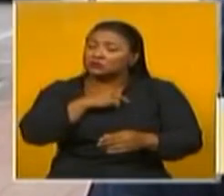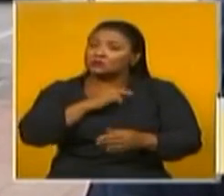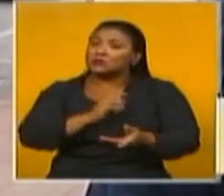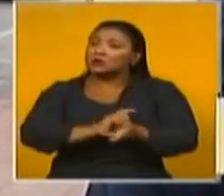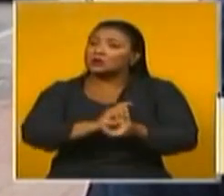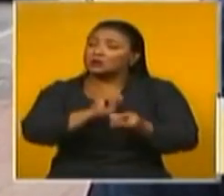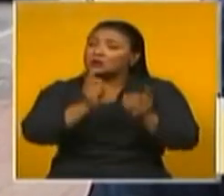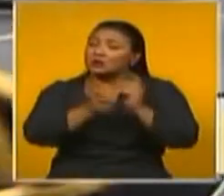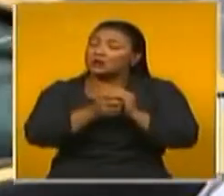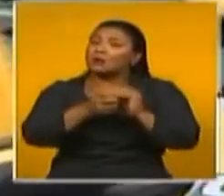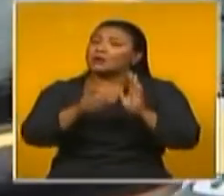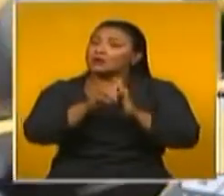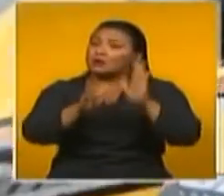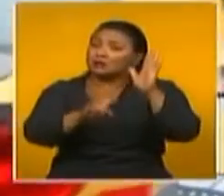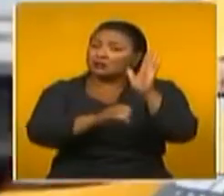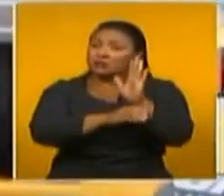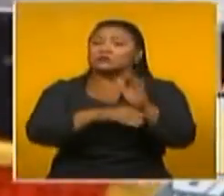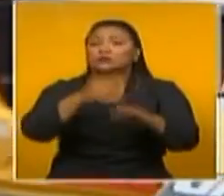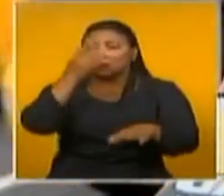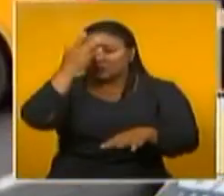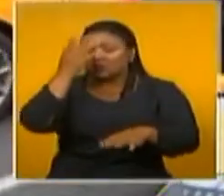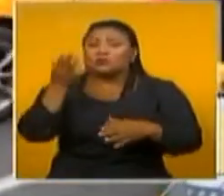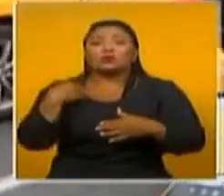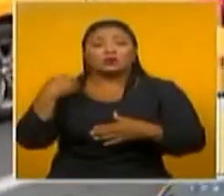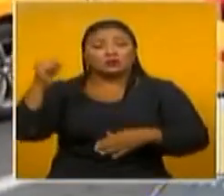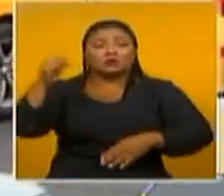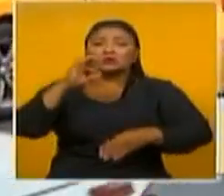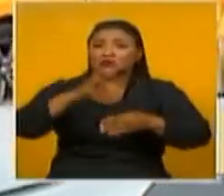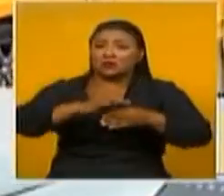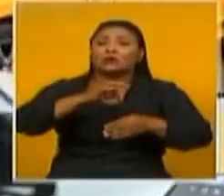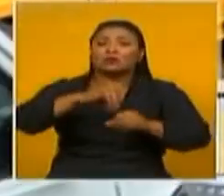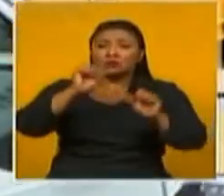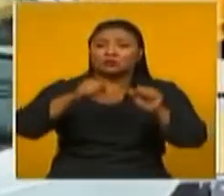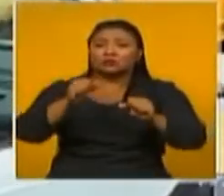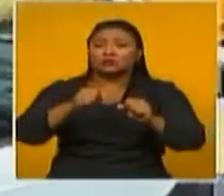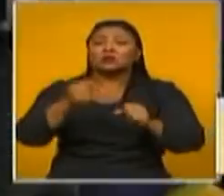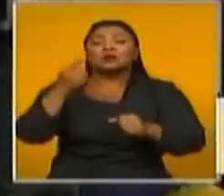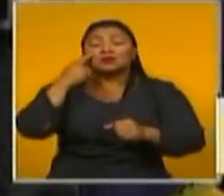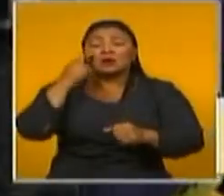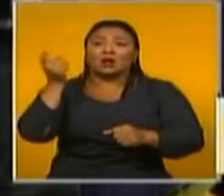un sentido la Constitución. Porque tenemos que ejercer nuestro derecho al voto y tenemos que